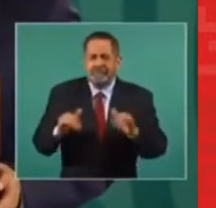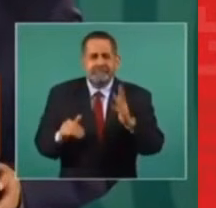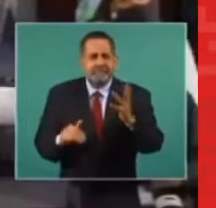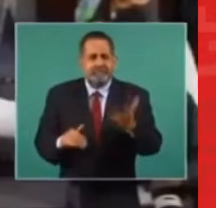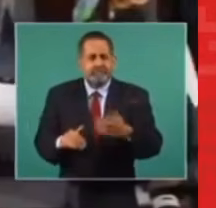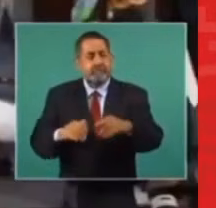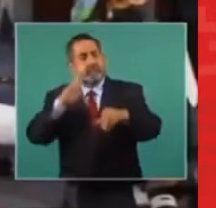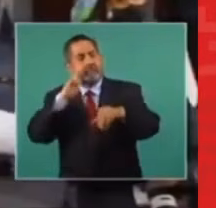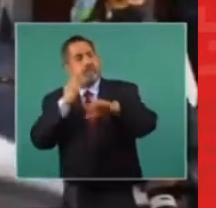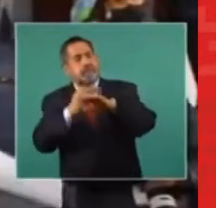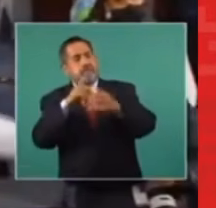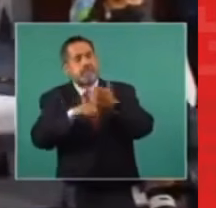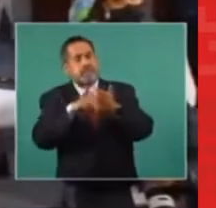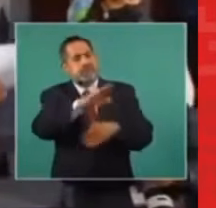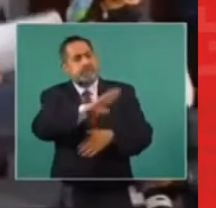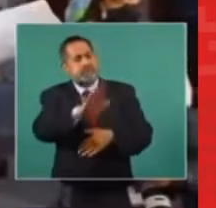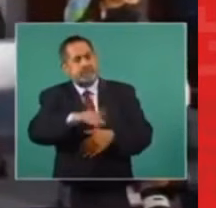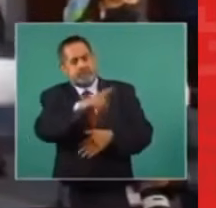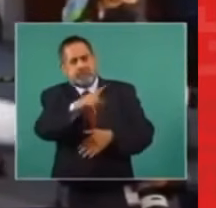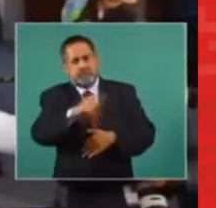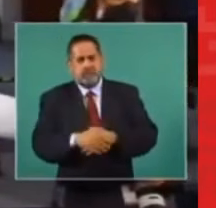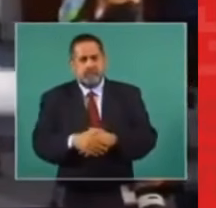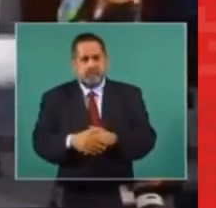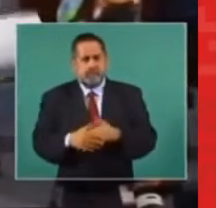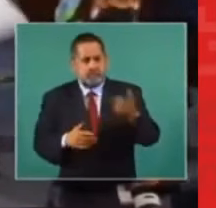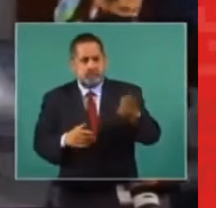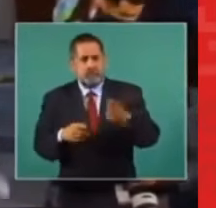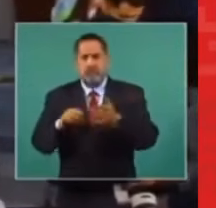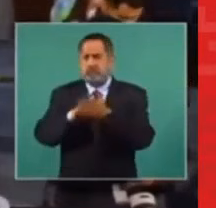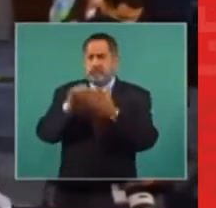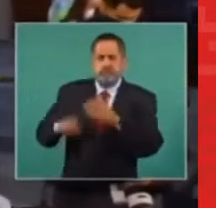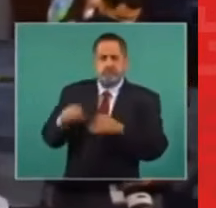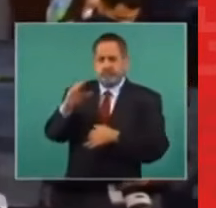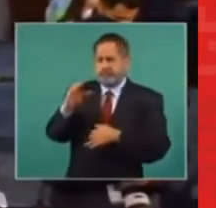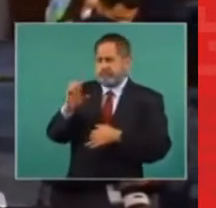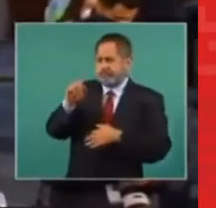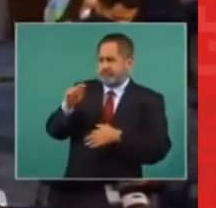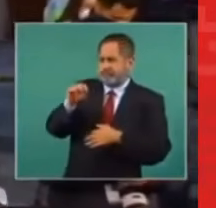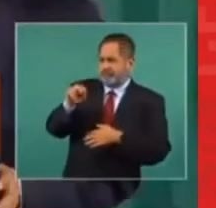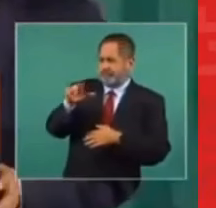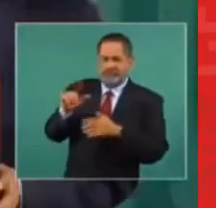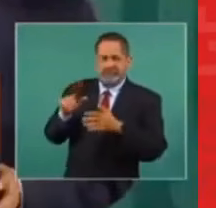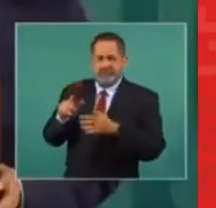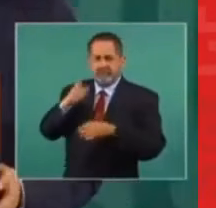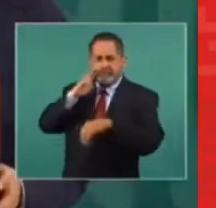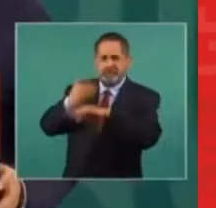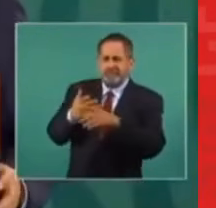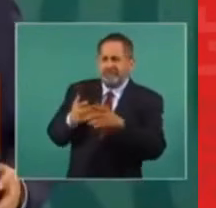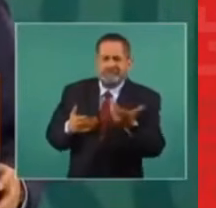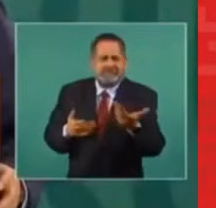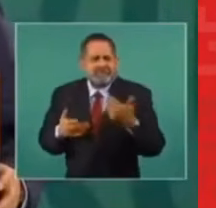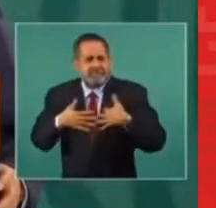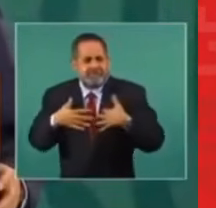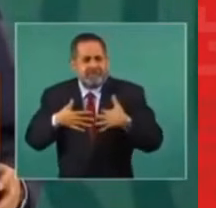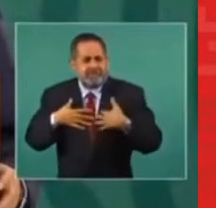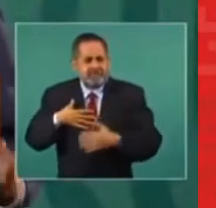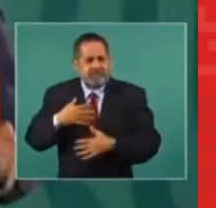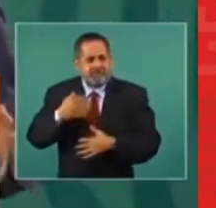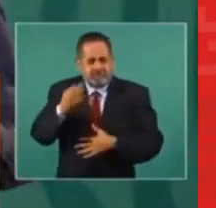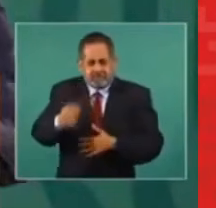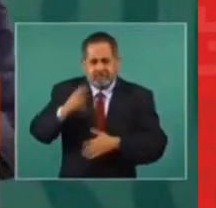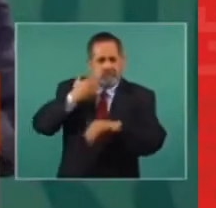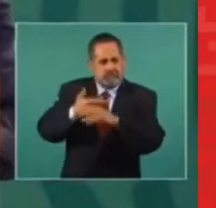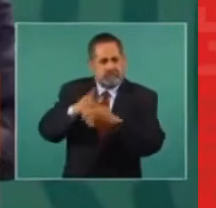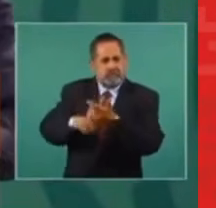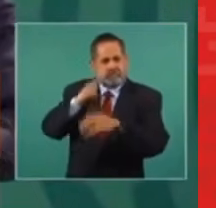sus respuestas que fueron ya replicadas y fueron concisas, pero eso